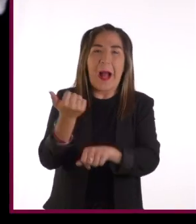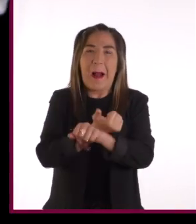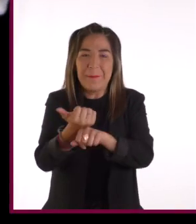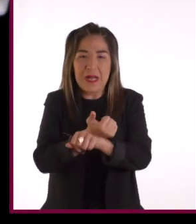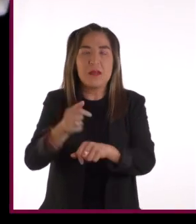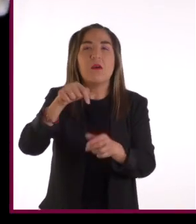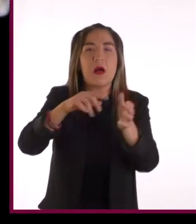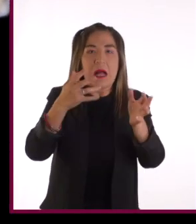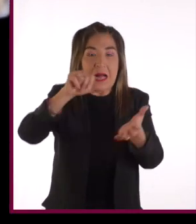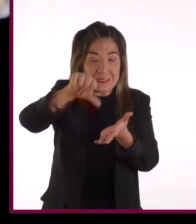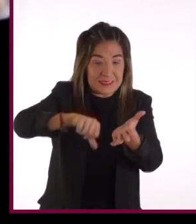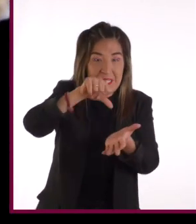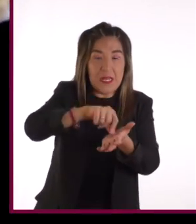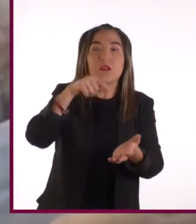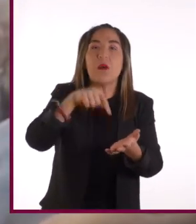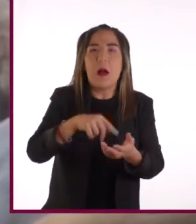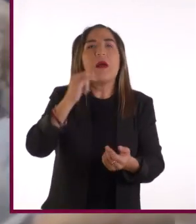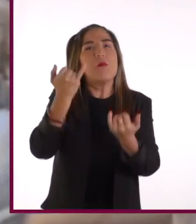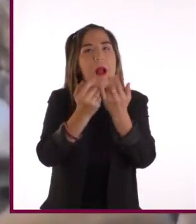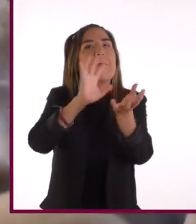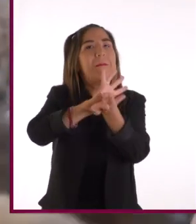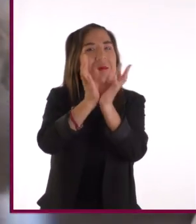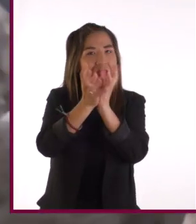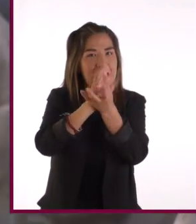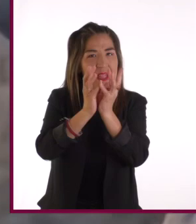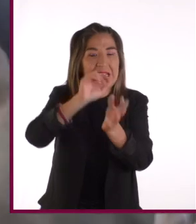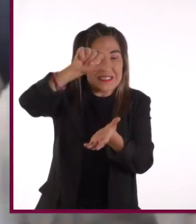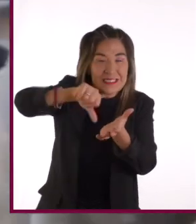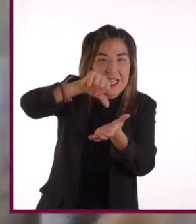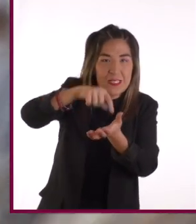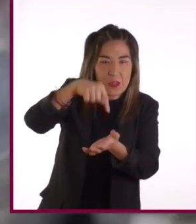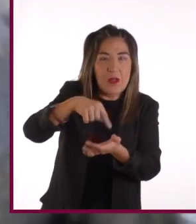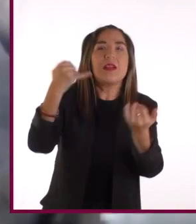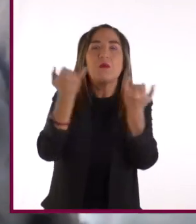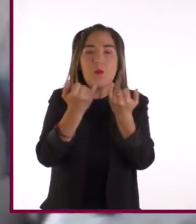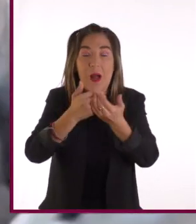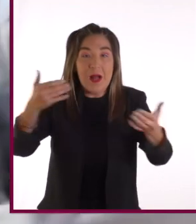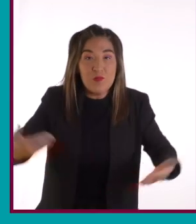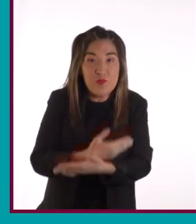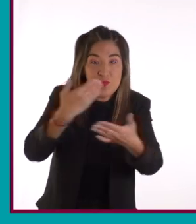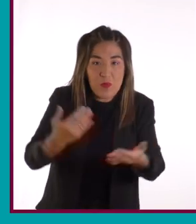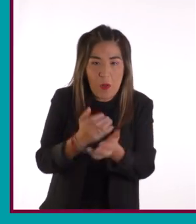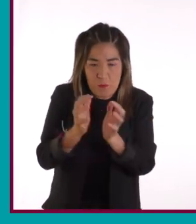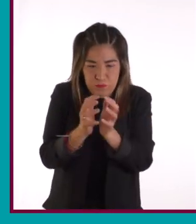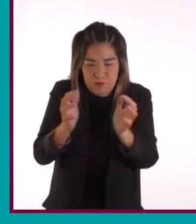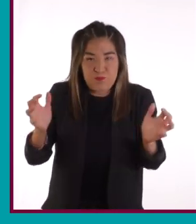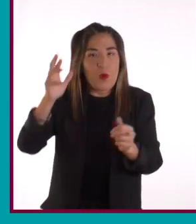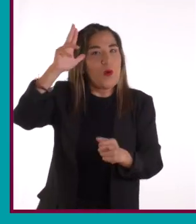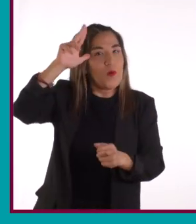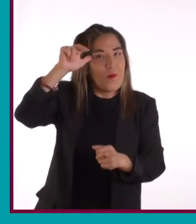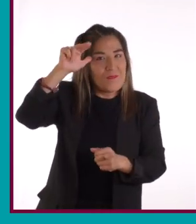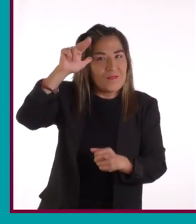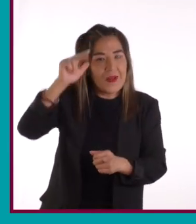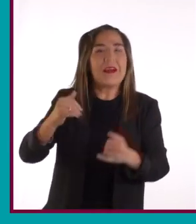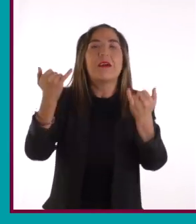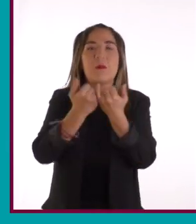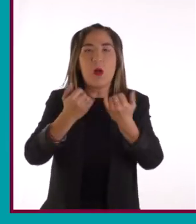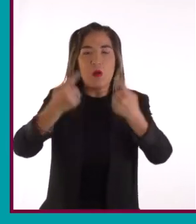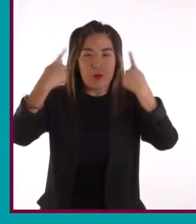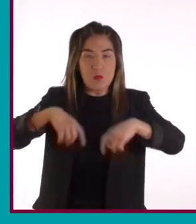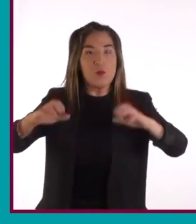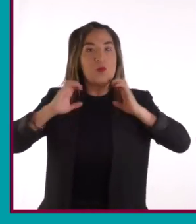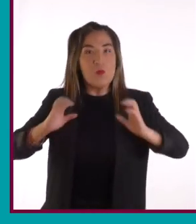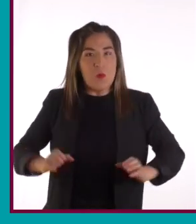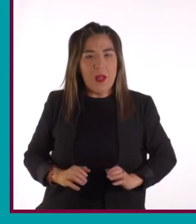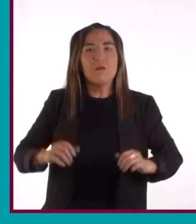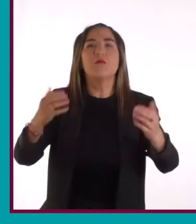en las piñas. También en el crecimiento de las poblaciones de animales como los conejos. De hecho, el número áureo explica las